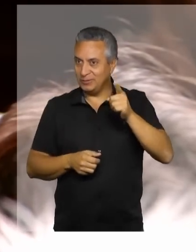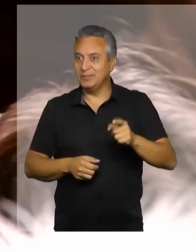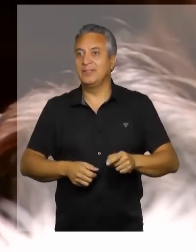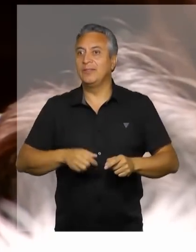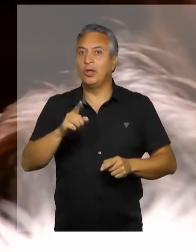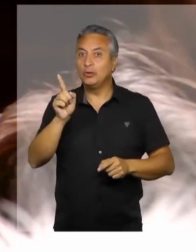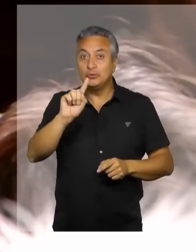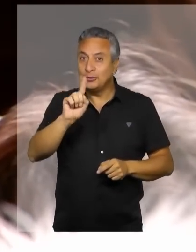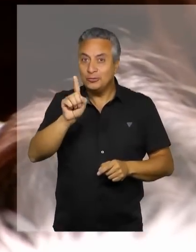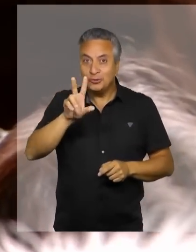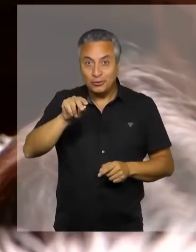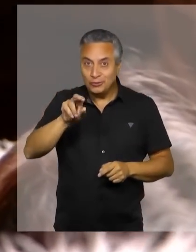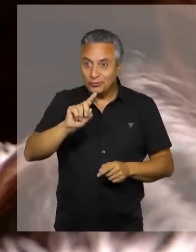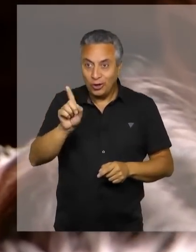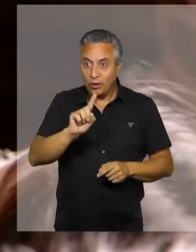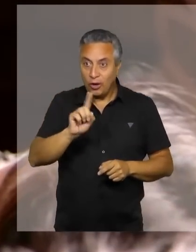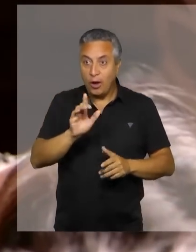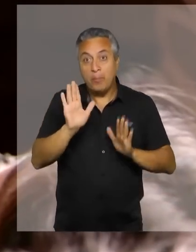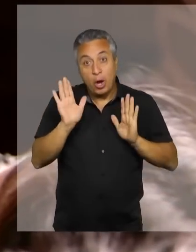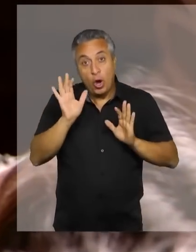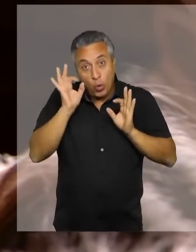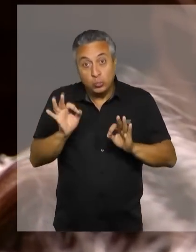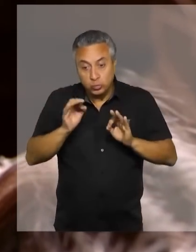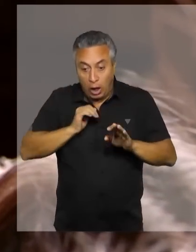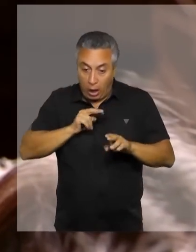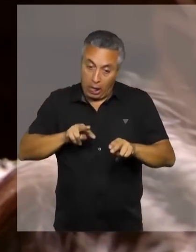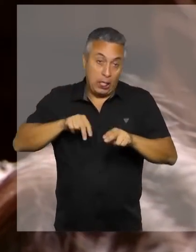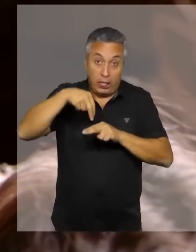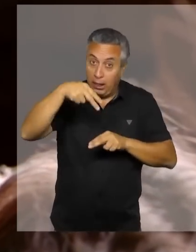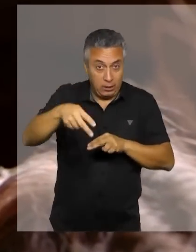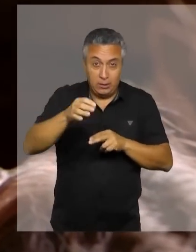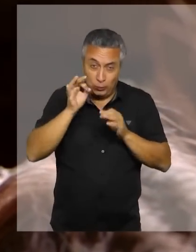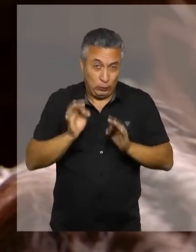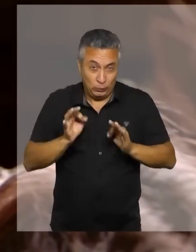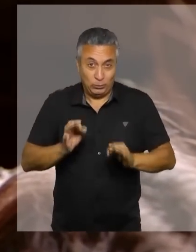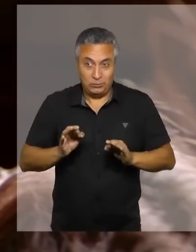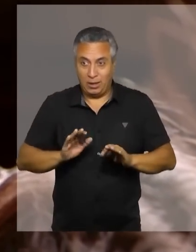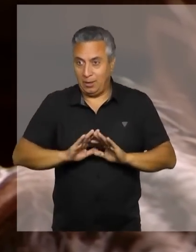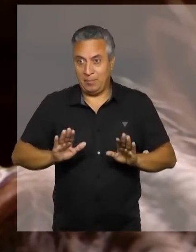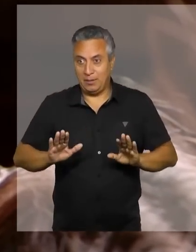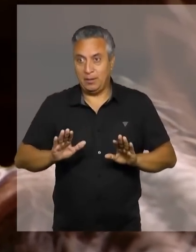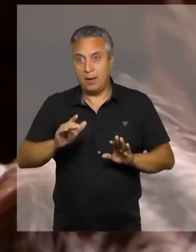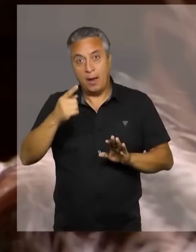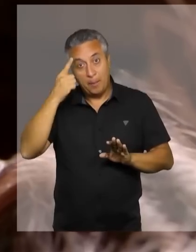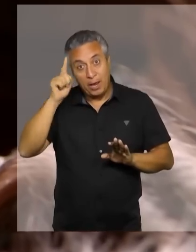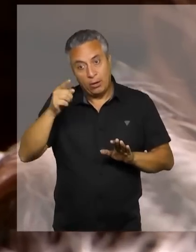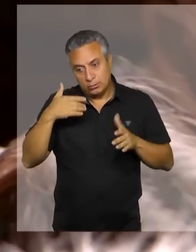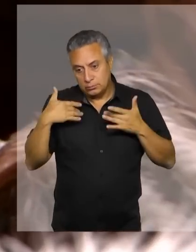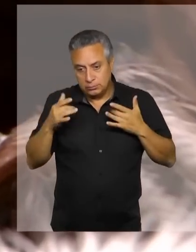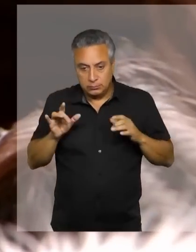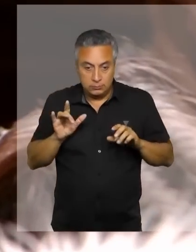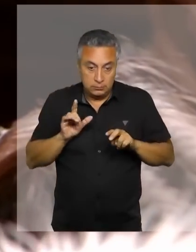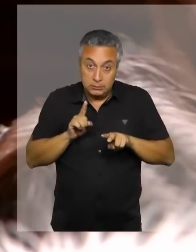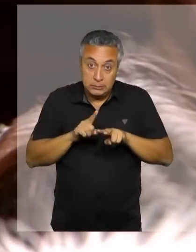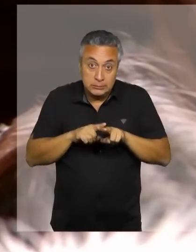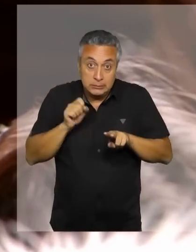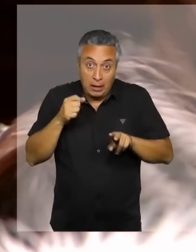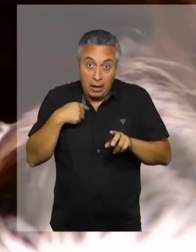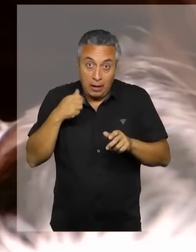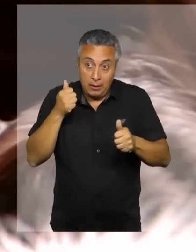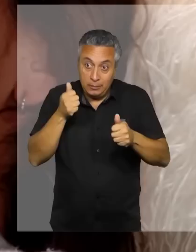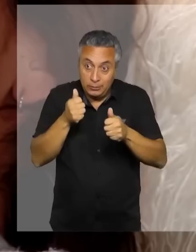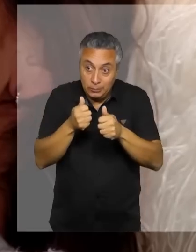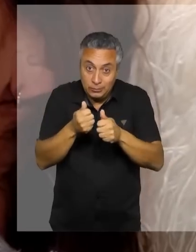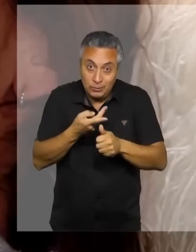No, pero, o sea, justo ahora me tropecé, pero... No. Ya que estamos acá... No. Acá los